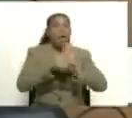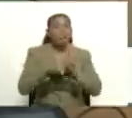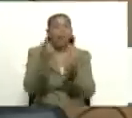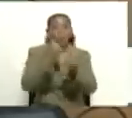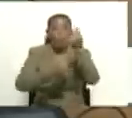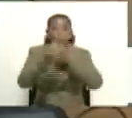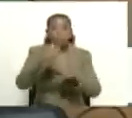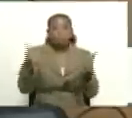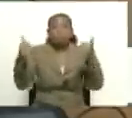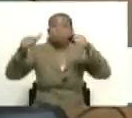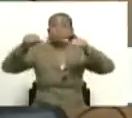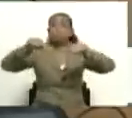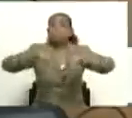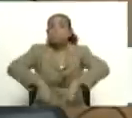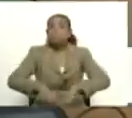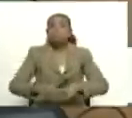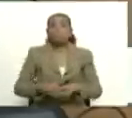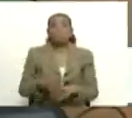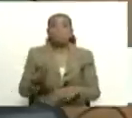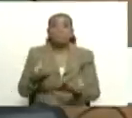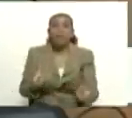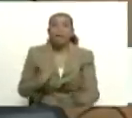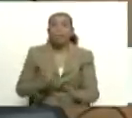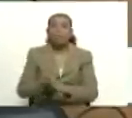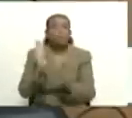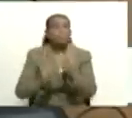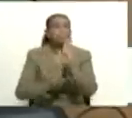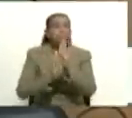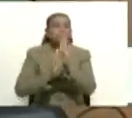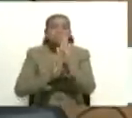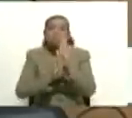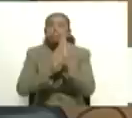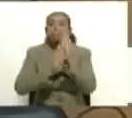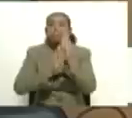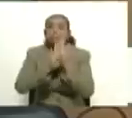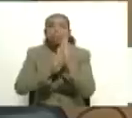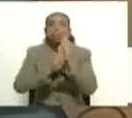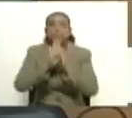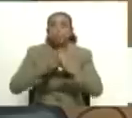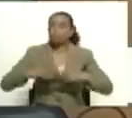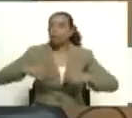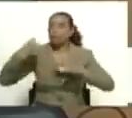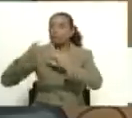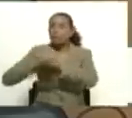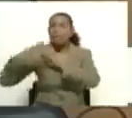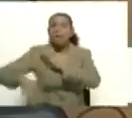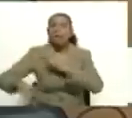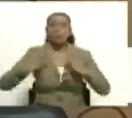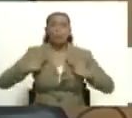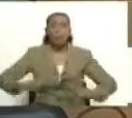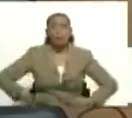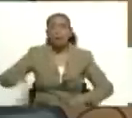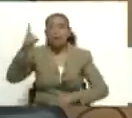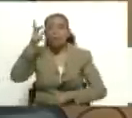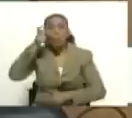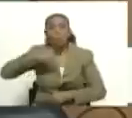economía venezolana, obstaculizando de esta manera la plena garantía de los derechos humanos del